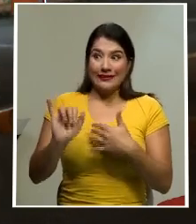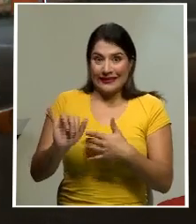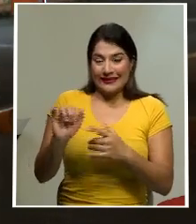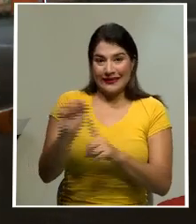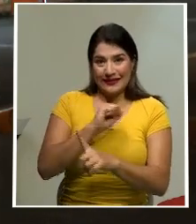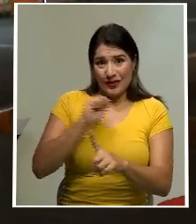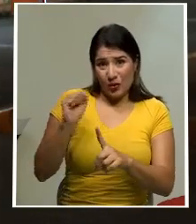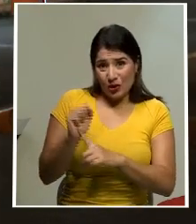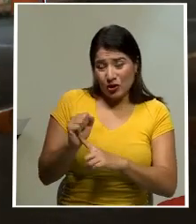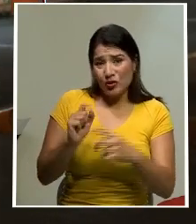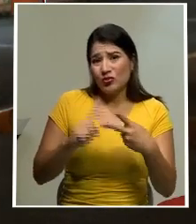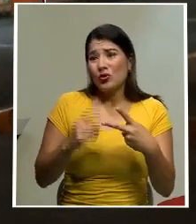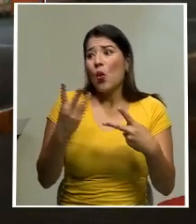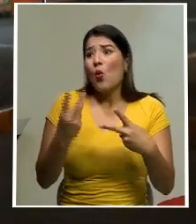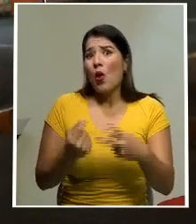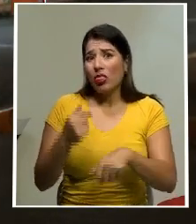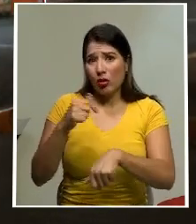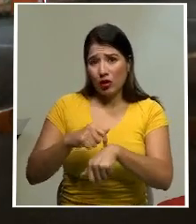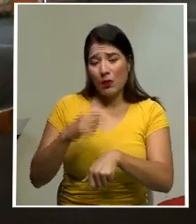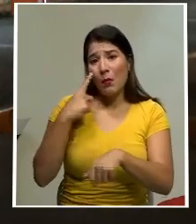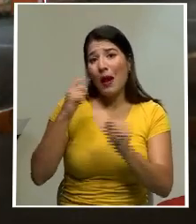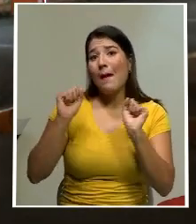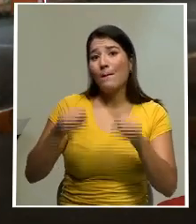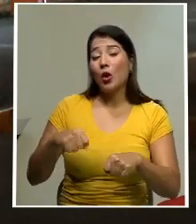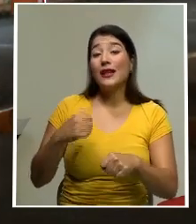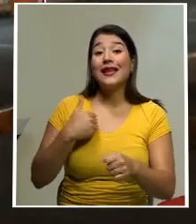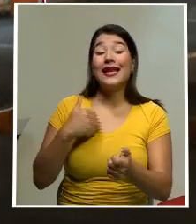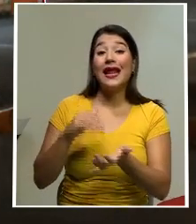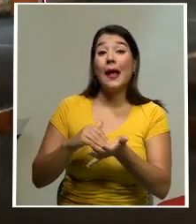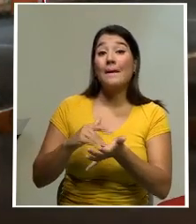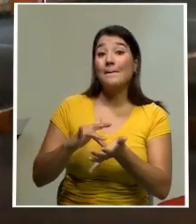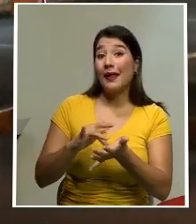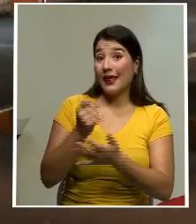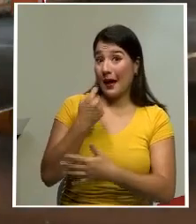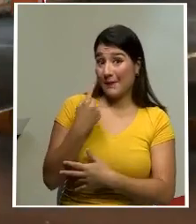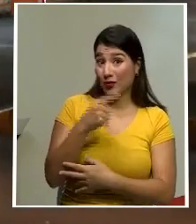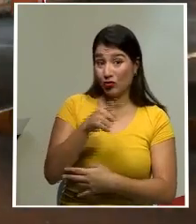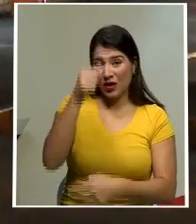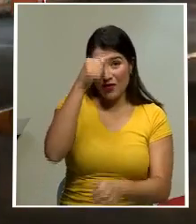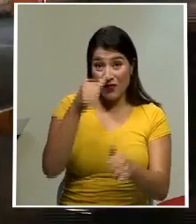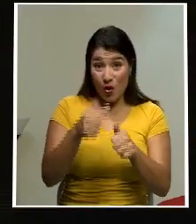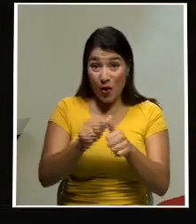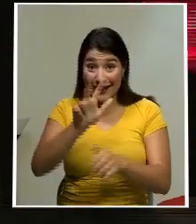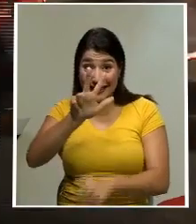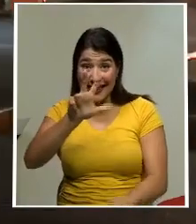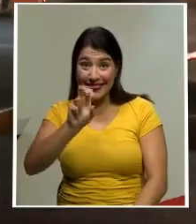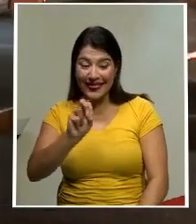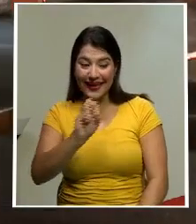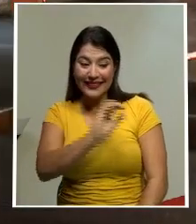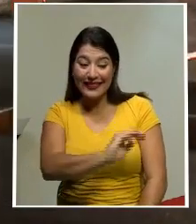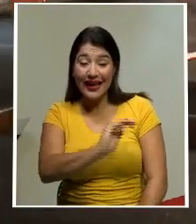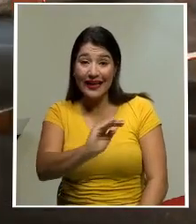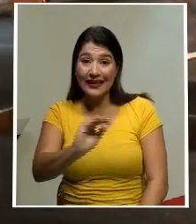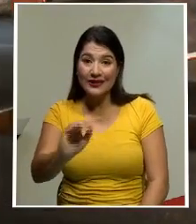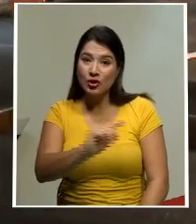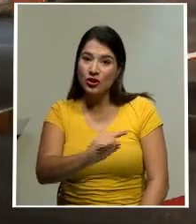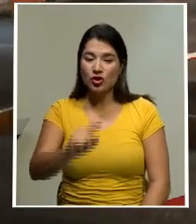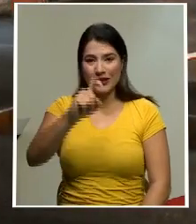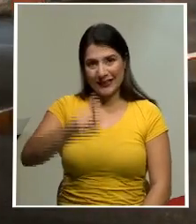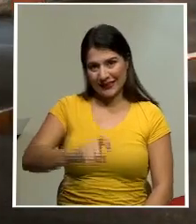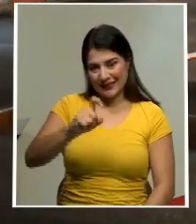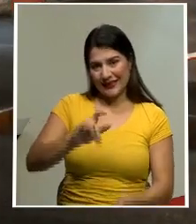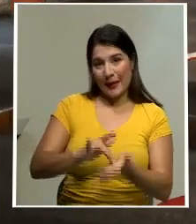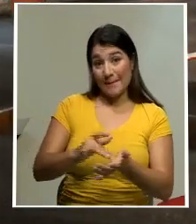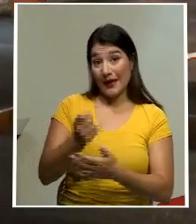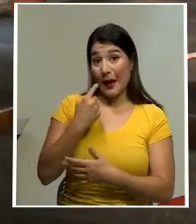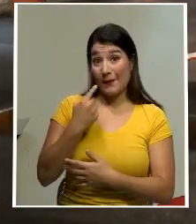también en llegar este medicamento. Recordemos que son 30 pacientes, niños, que requieren de este